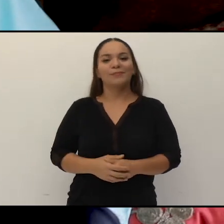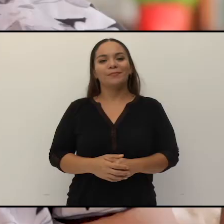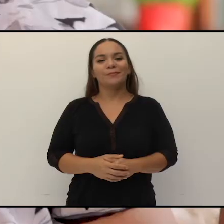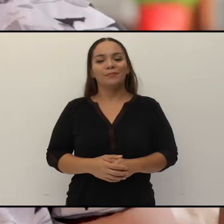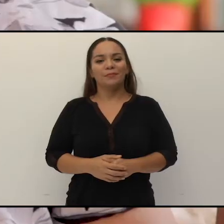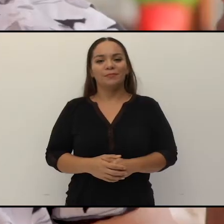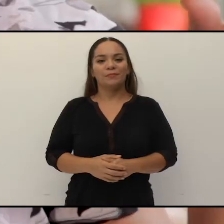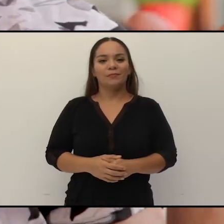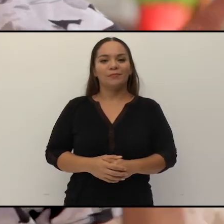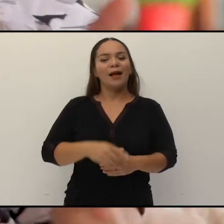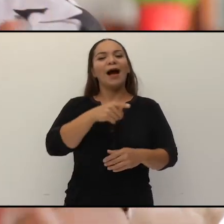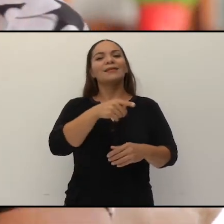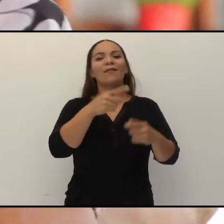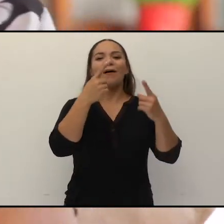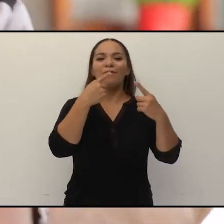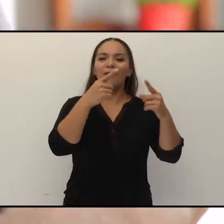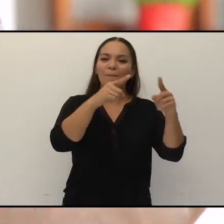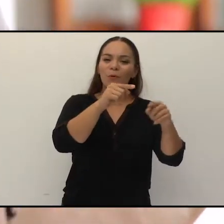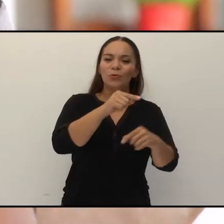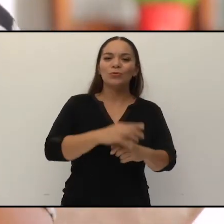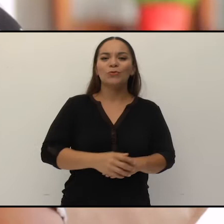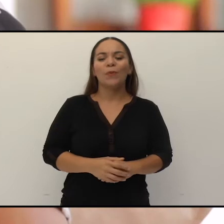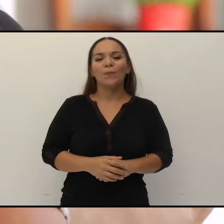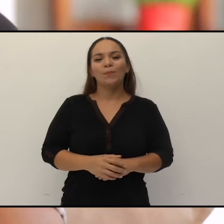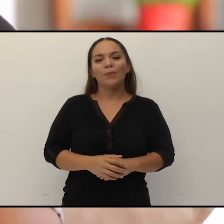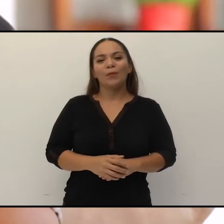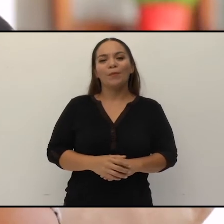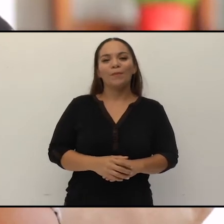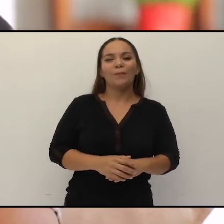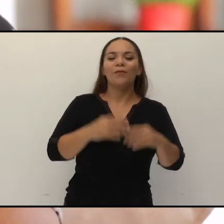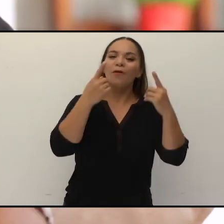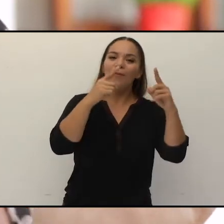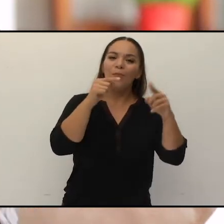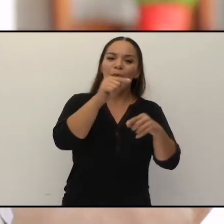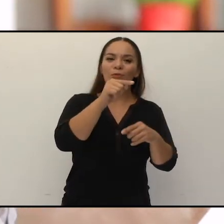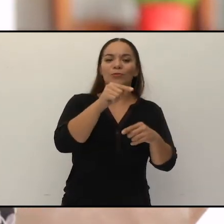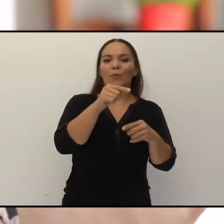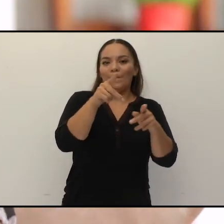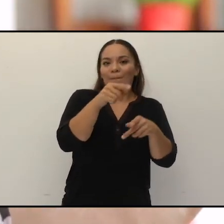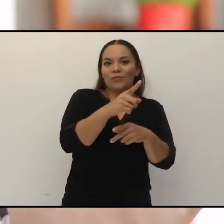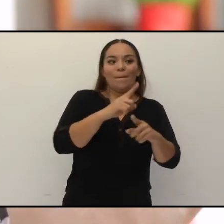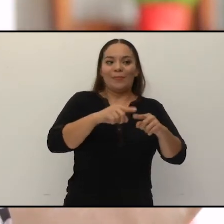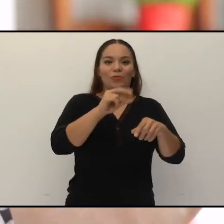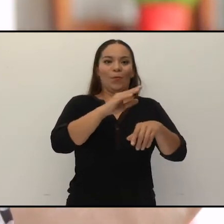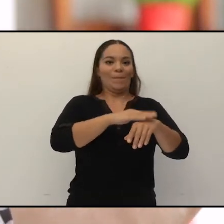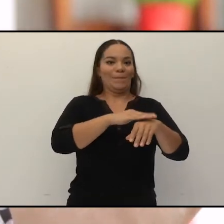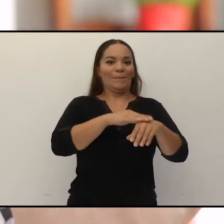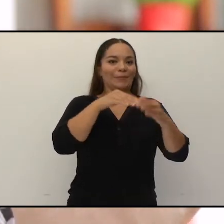¿verdad? Y estaba el famoso Club Miramar, que usted ha oído de ese club, que ahí no permitían ir a los